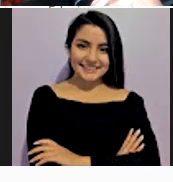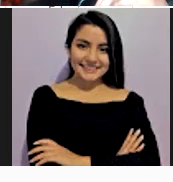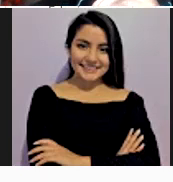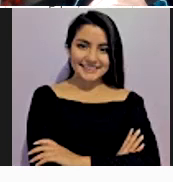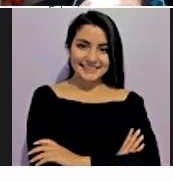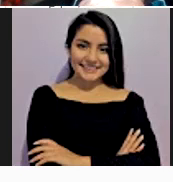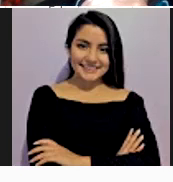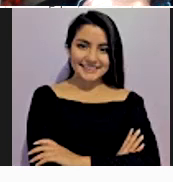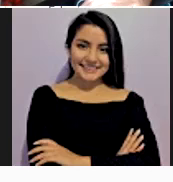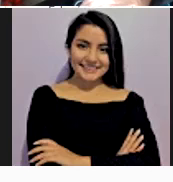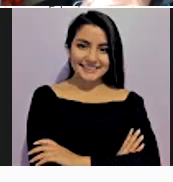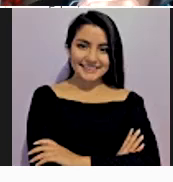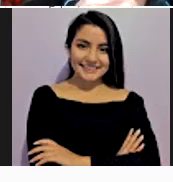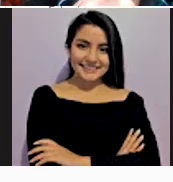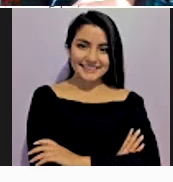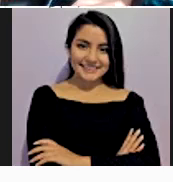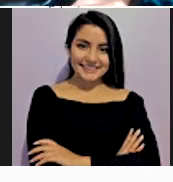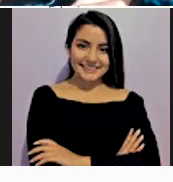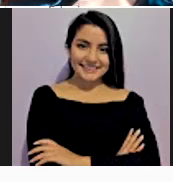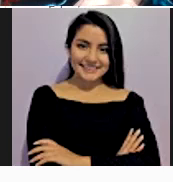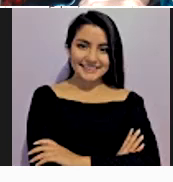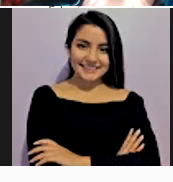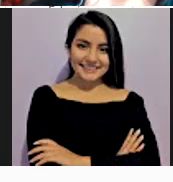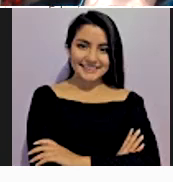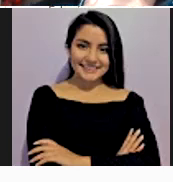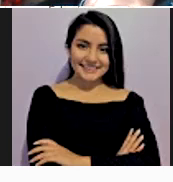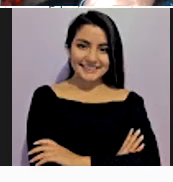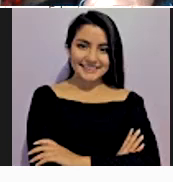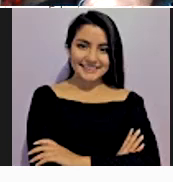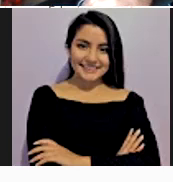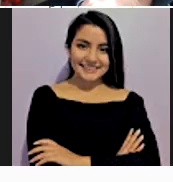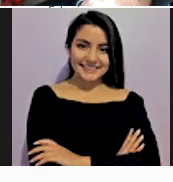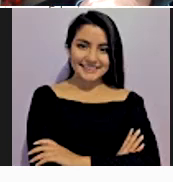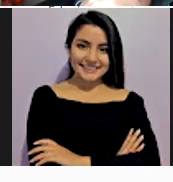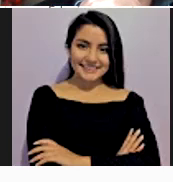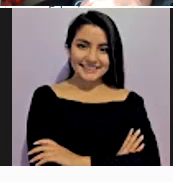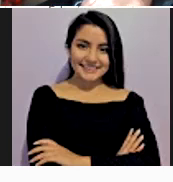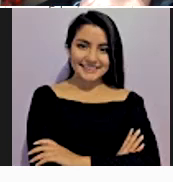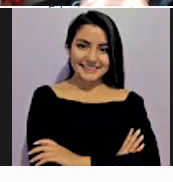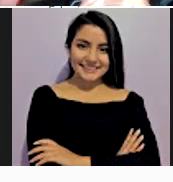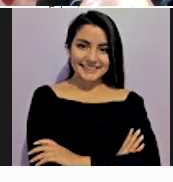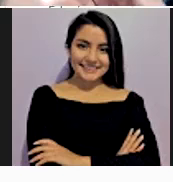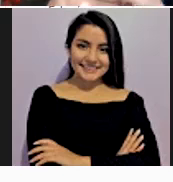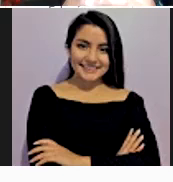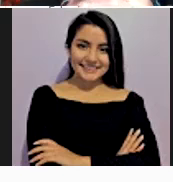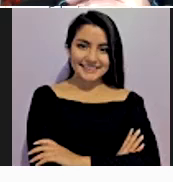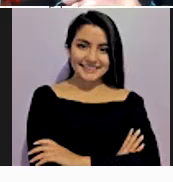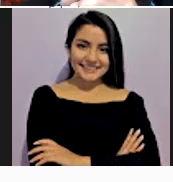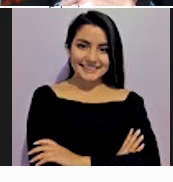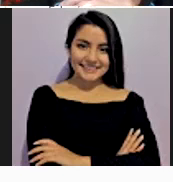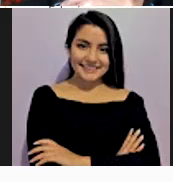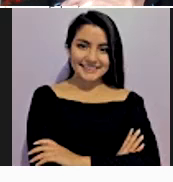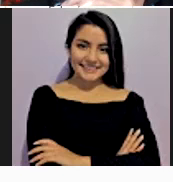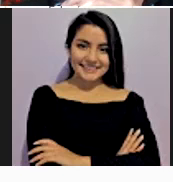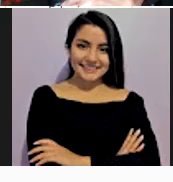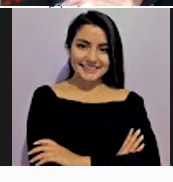y ya. Vamos a ver si es cierto, ¿verdad? A ver, si ustedes revisan la teoría de los sedimentos, ¿verdad?